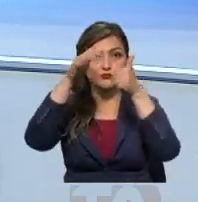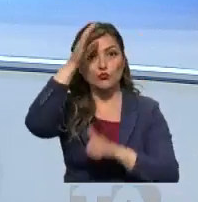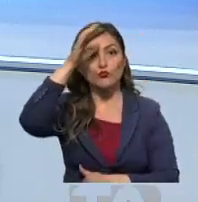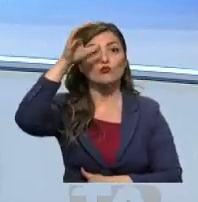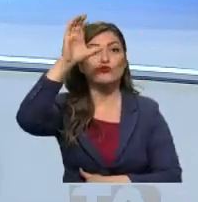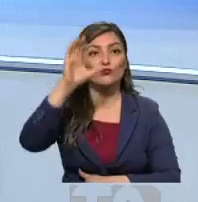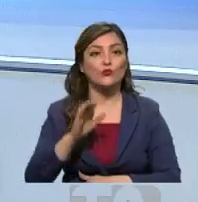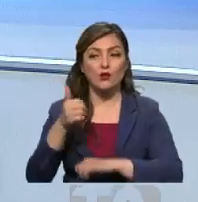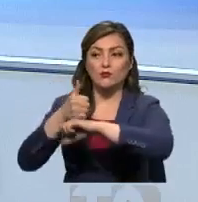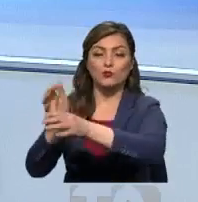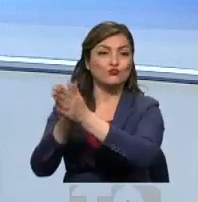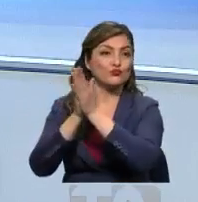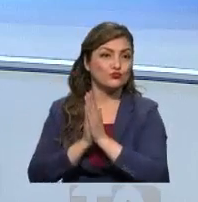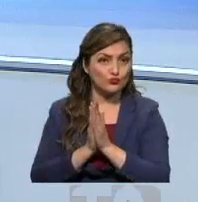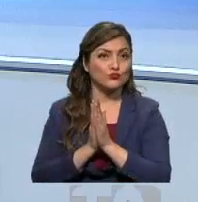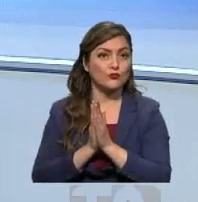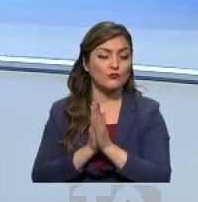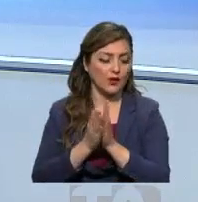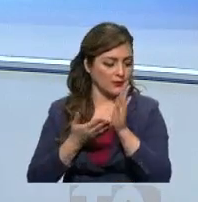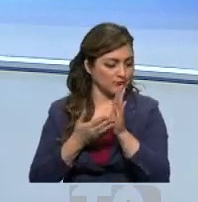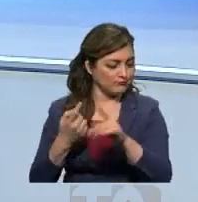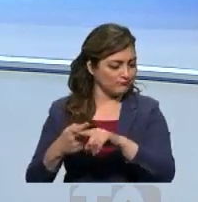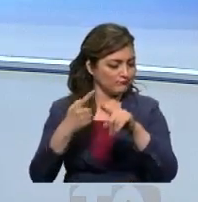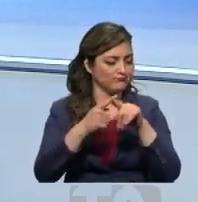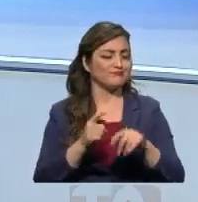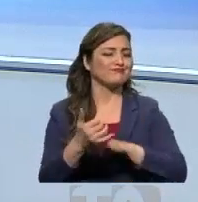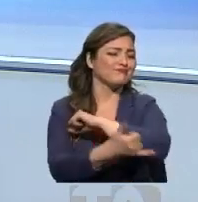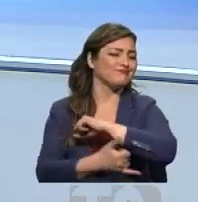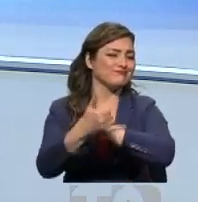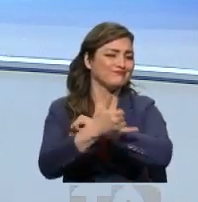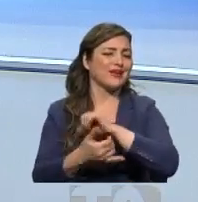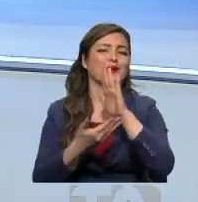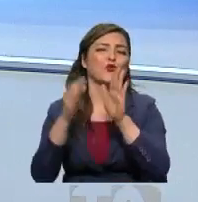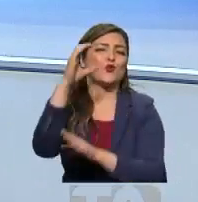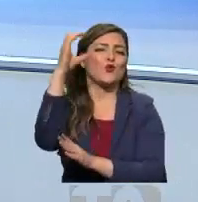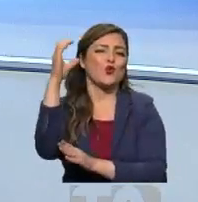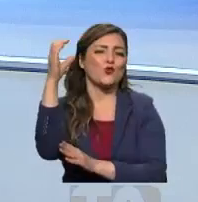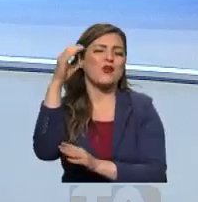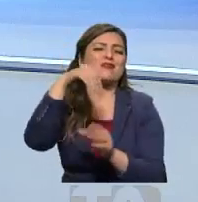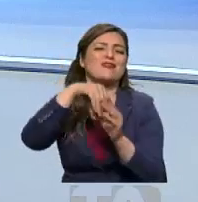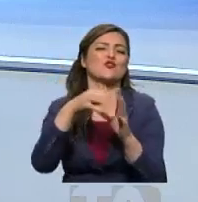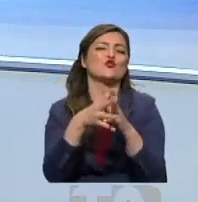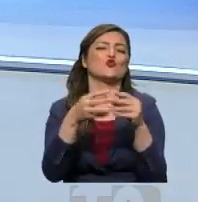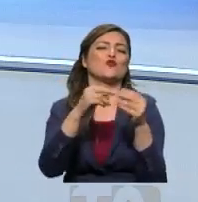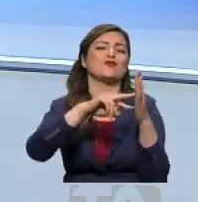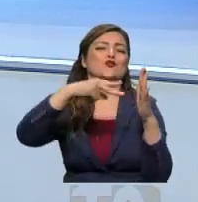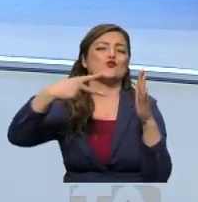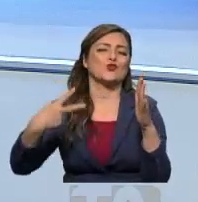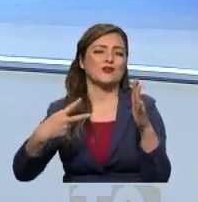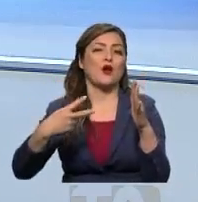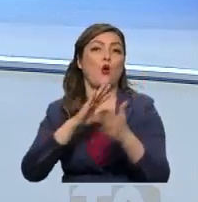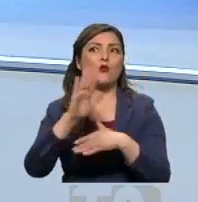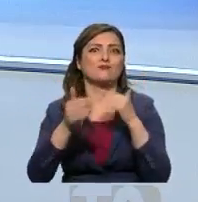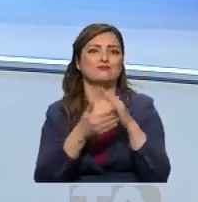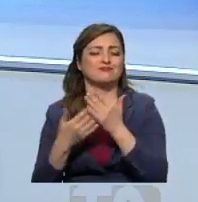cultura piden a las autoridades que se tomen los ejemplos de países vecinos y se introduzcan soluciones tecnológicas para poder realizar